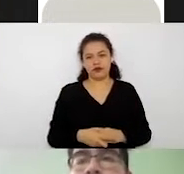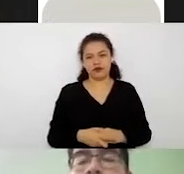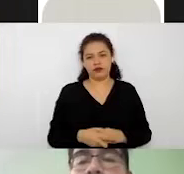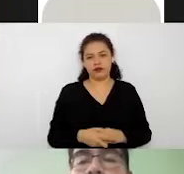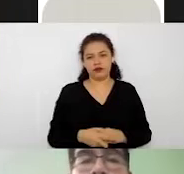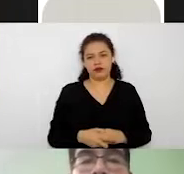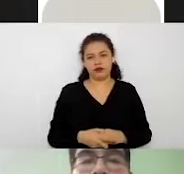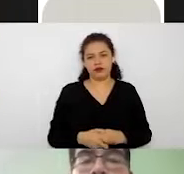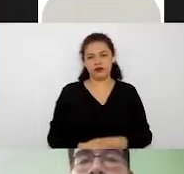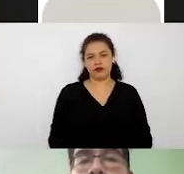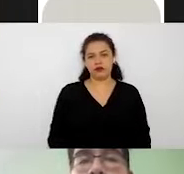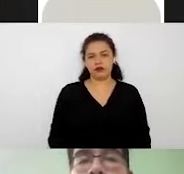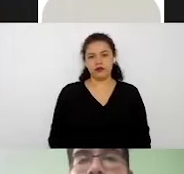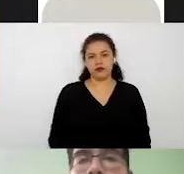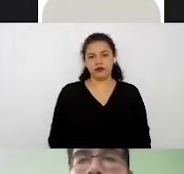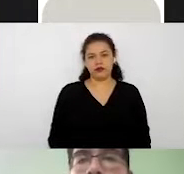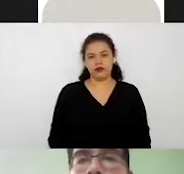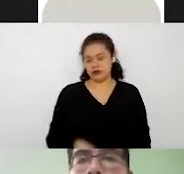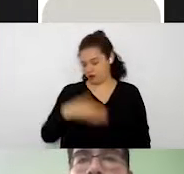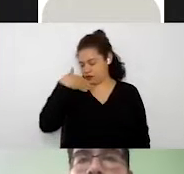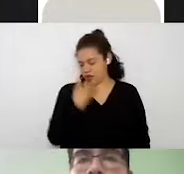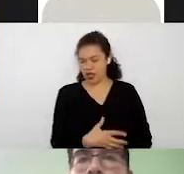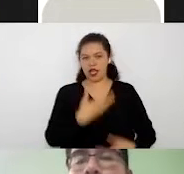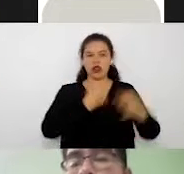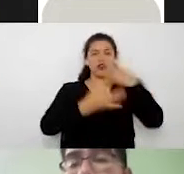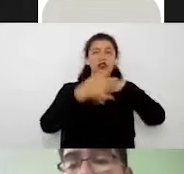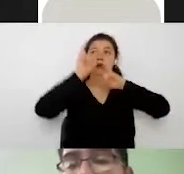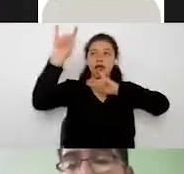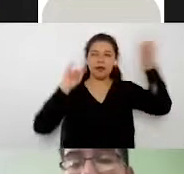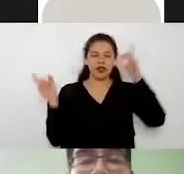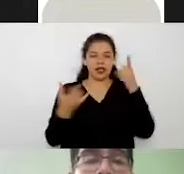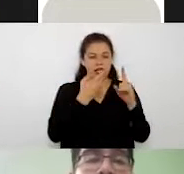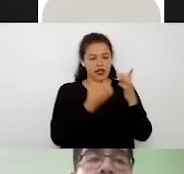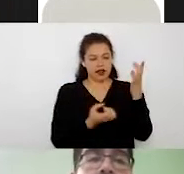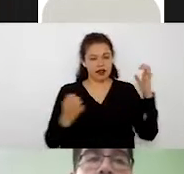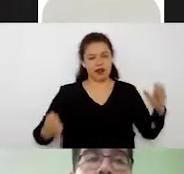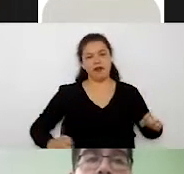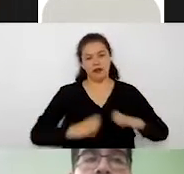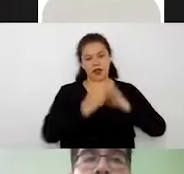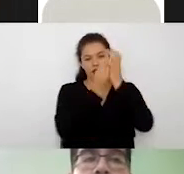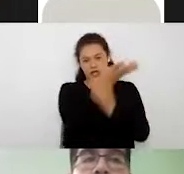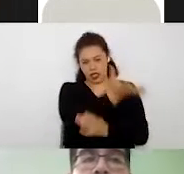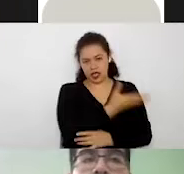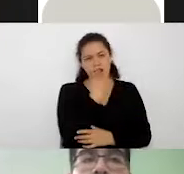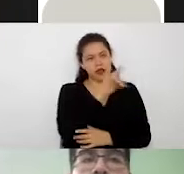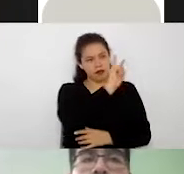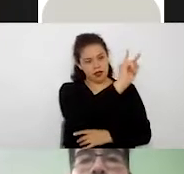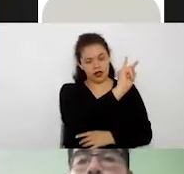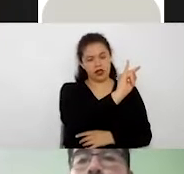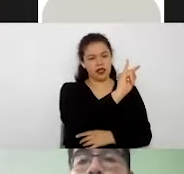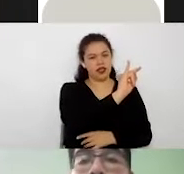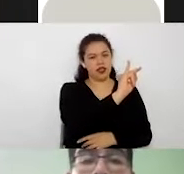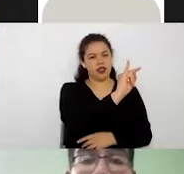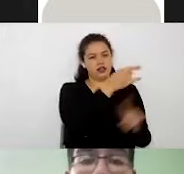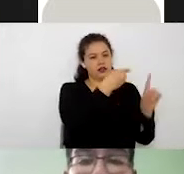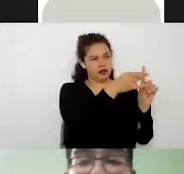que esté bien señalizado una salida de emergencia, que esté bien señalizado un